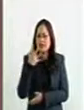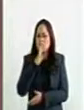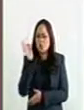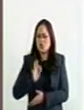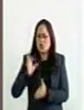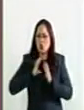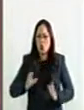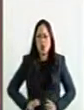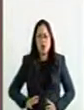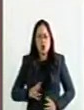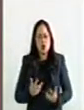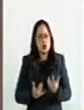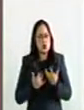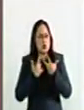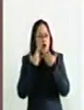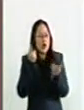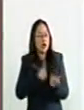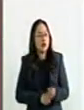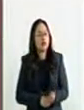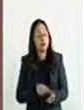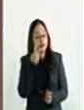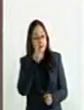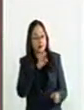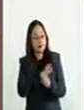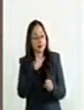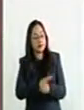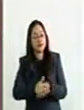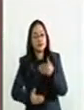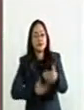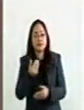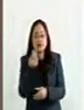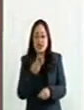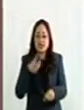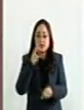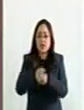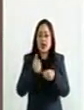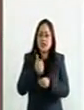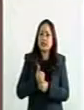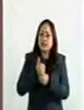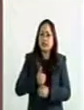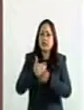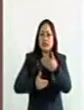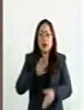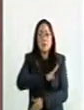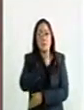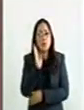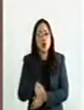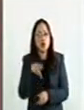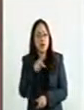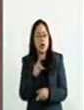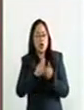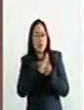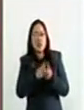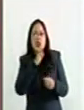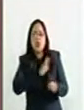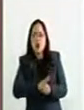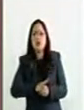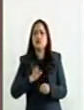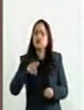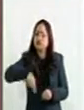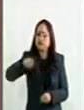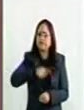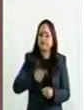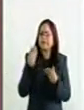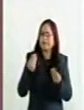su cuerpo. Esta acción admirable le costó la vida tres semanas después, pero evitó una gran tragedia y la muerte